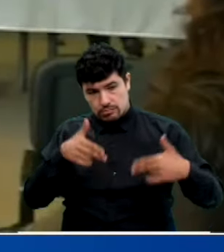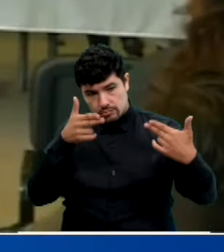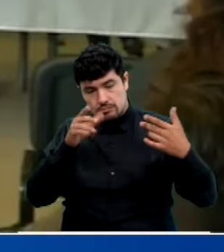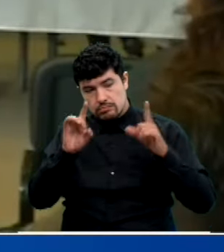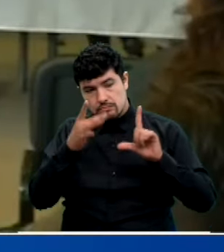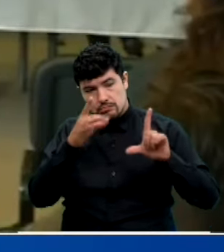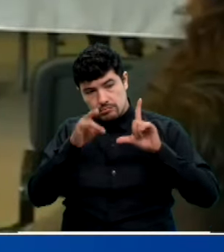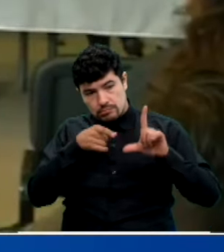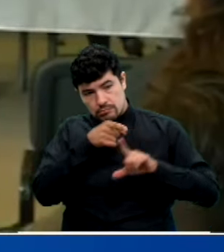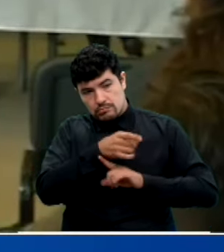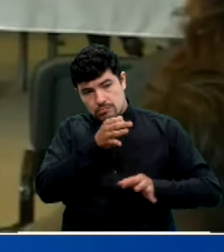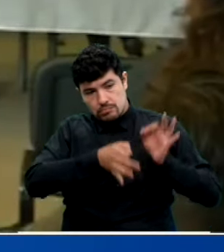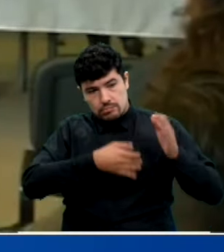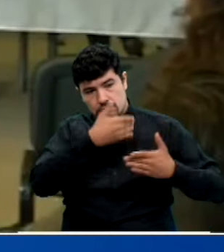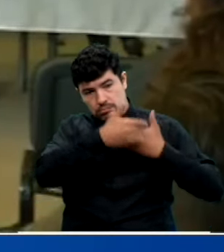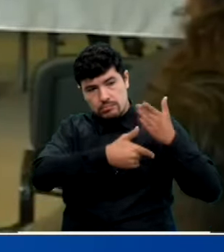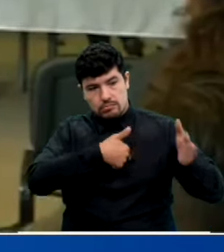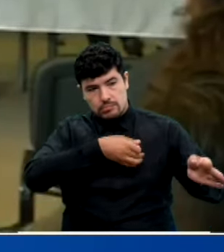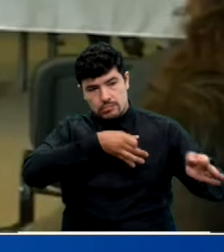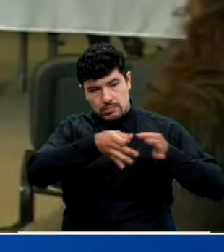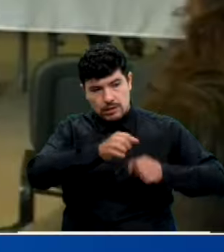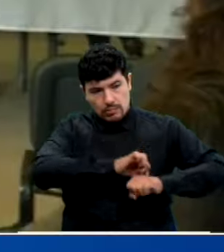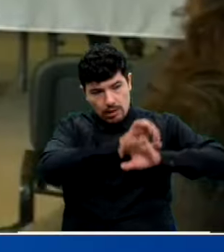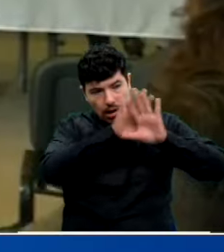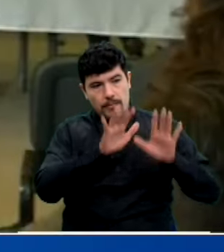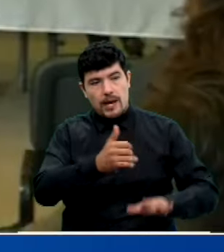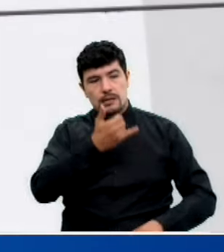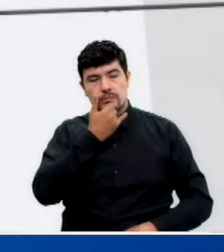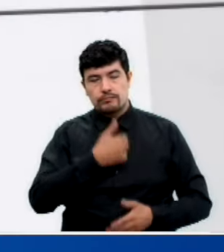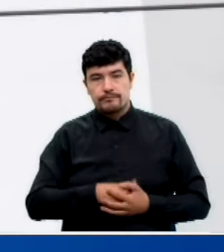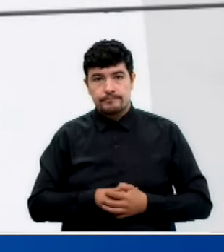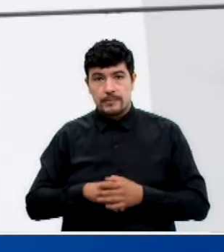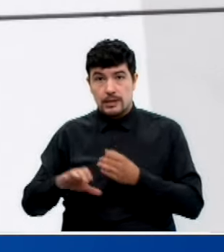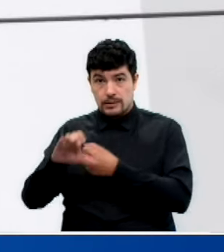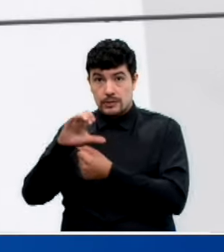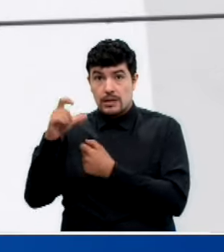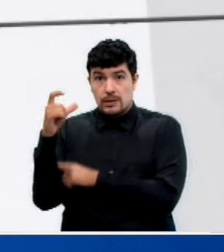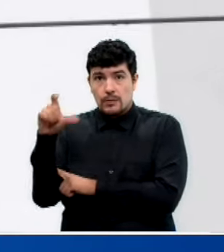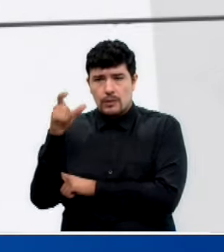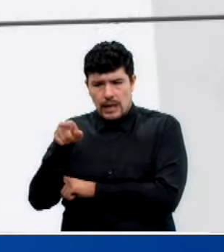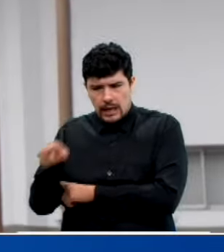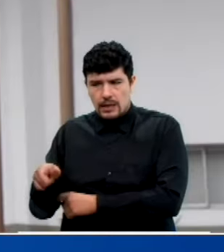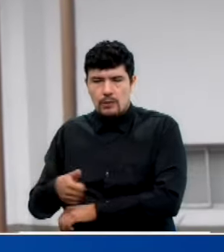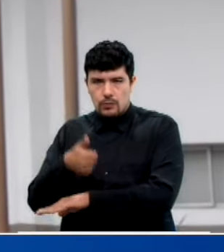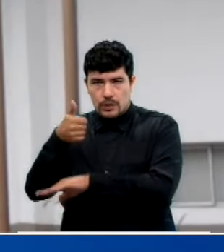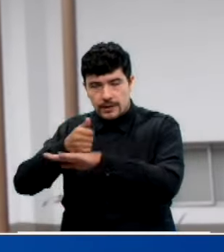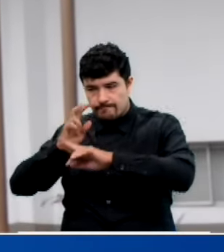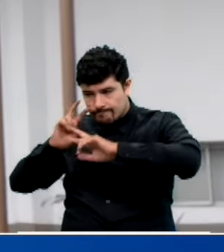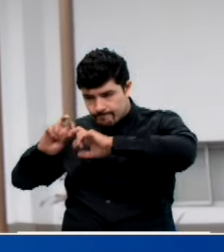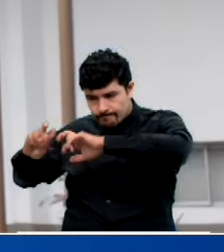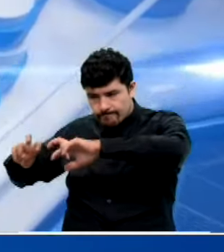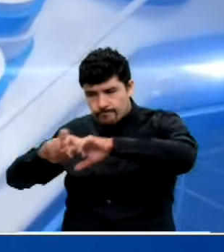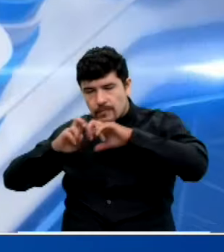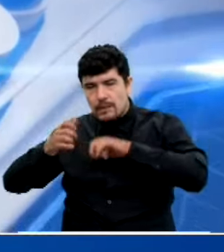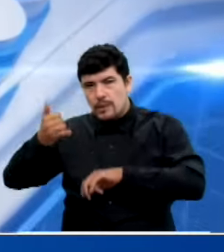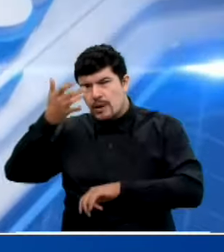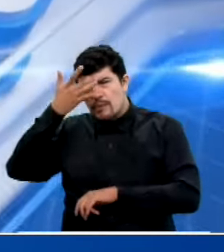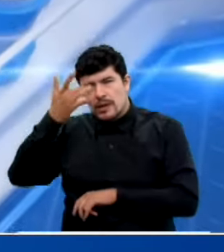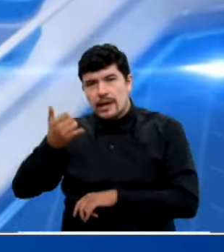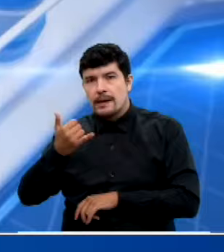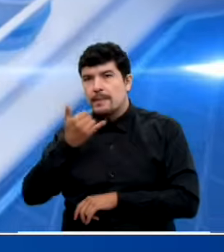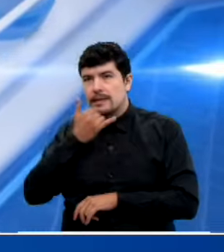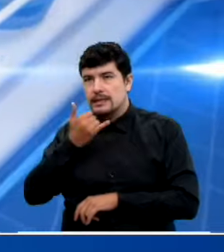ante el tribunal para esclarecer los hechos. Mientras tanto, en Cúcuta se adelantan las investigaciones por la fuga que ya registra